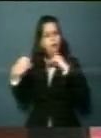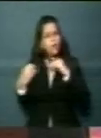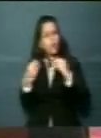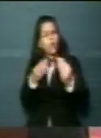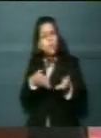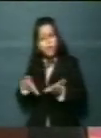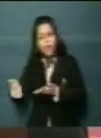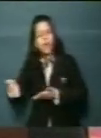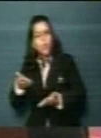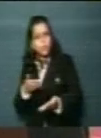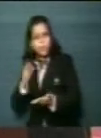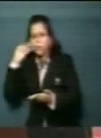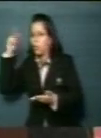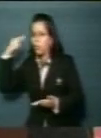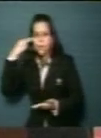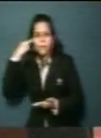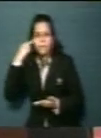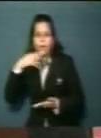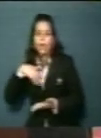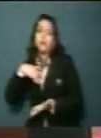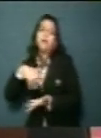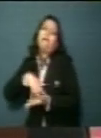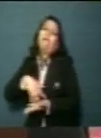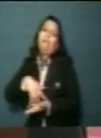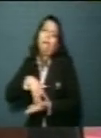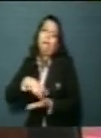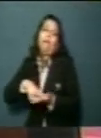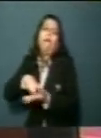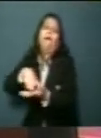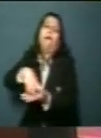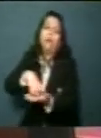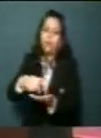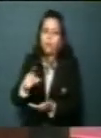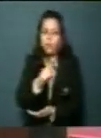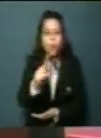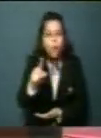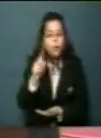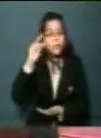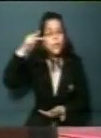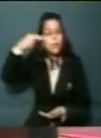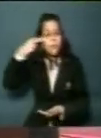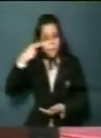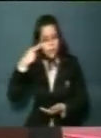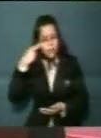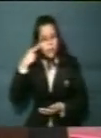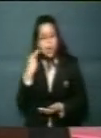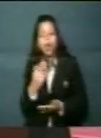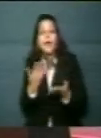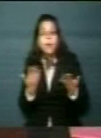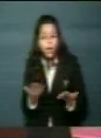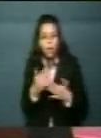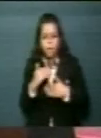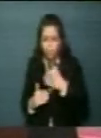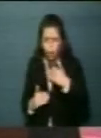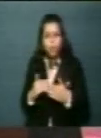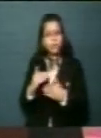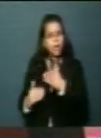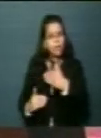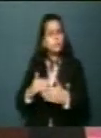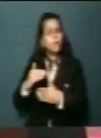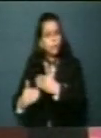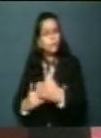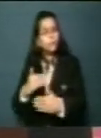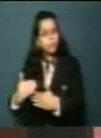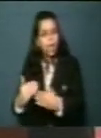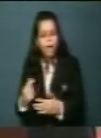no significa claudicar. Lo que implica es un vigoroso y dinámico proceso en donde